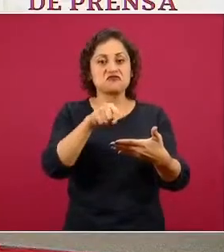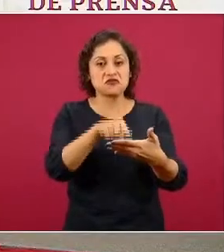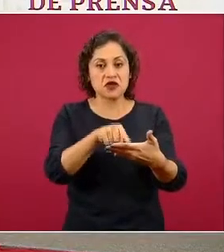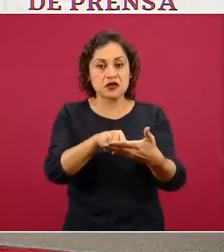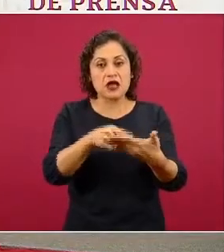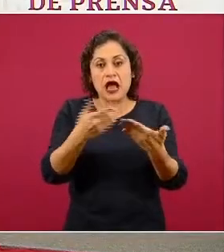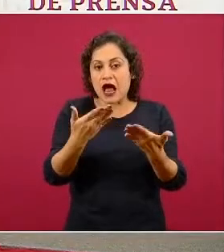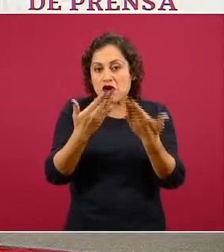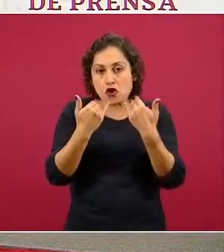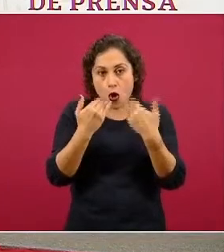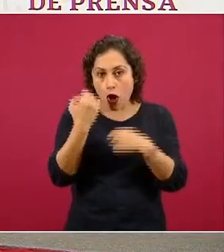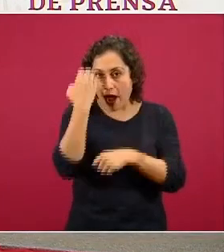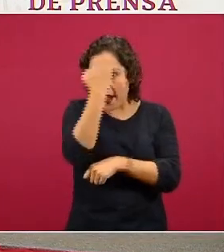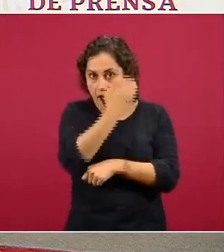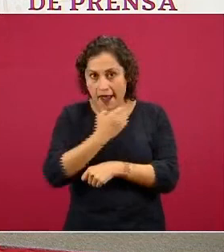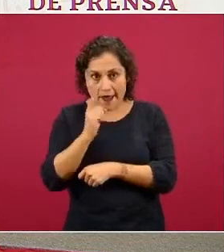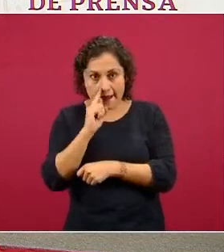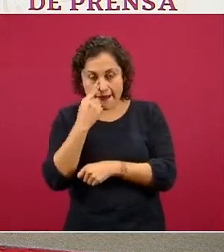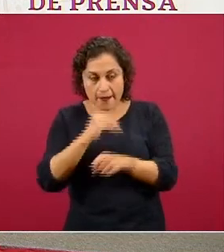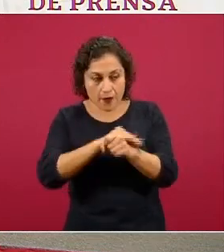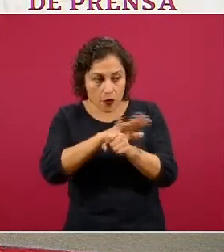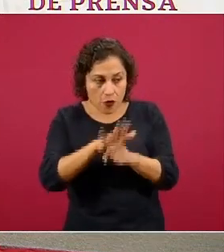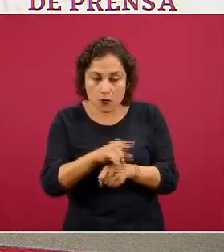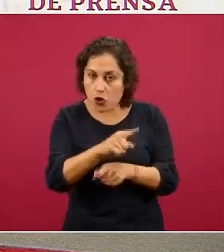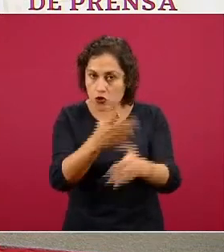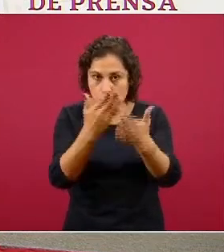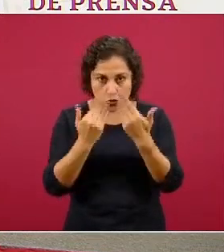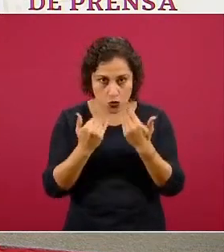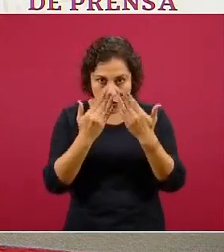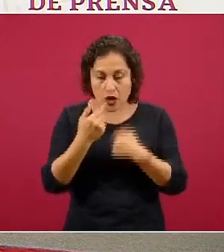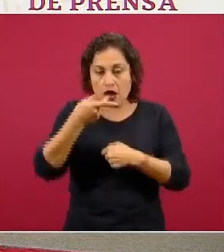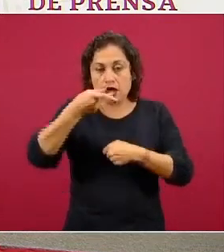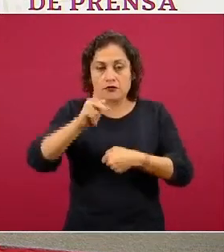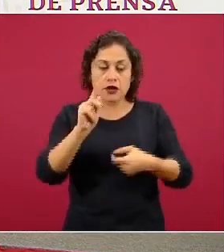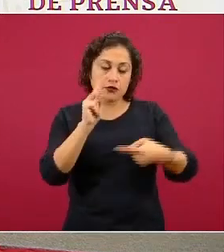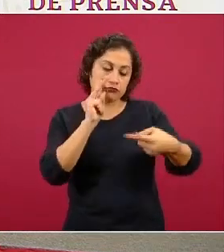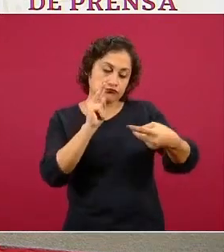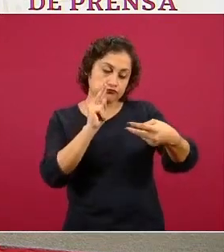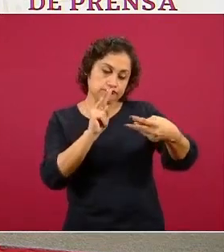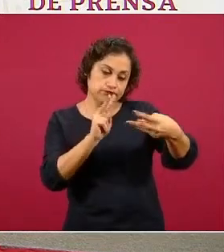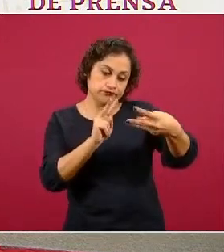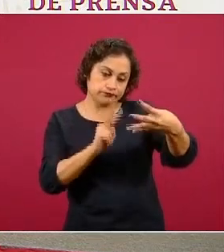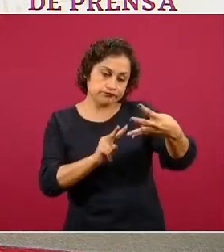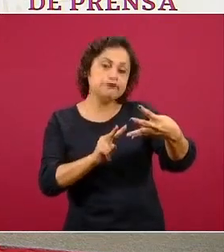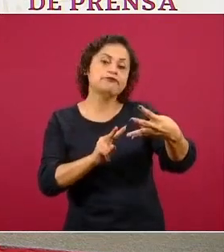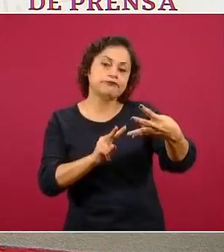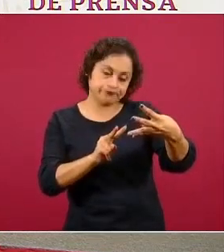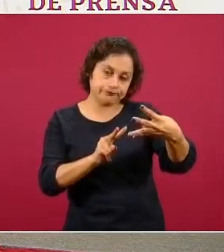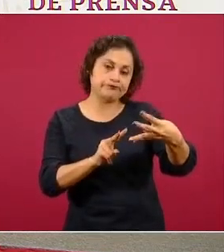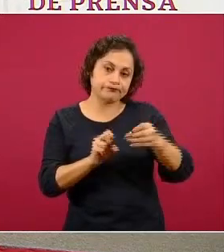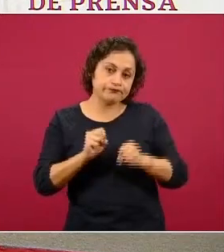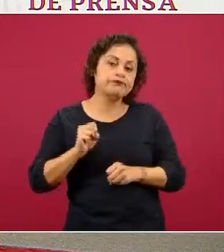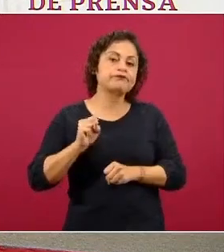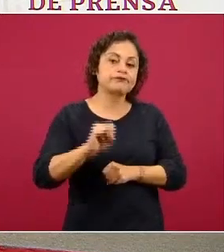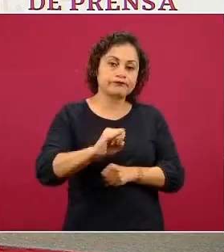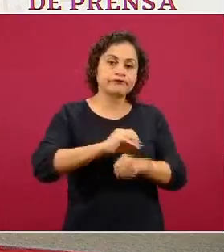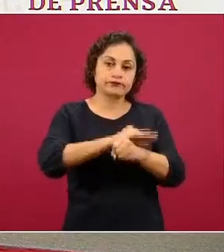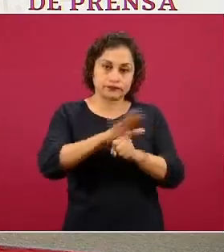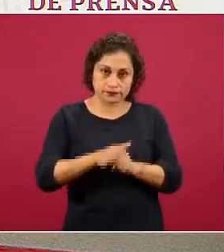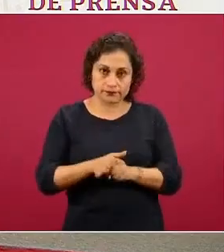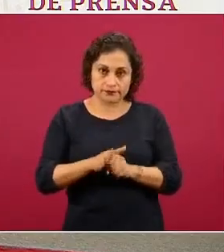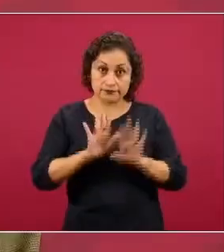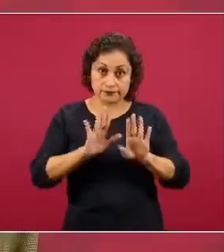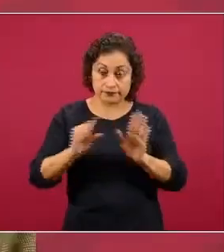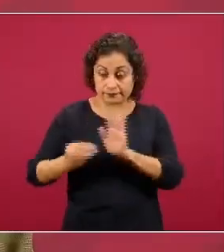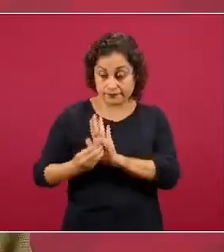para decir que estaba infectado por el virus SARS-CoV-2, todo demuestra que tiene todos los datos clínicos que sugieren COVID. Y esto es